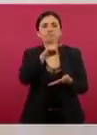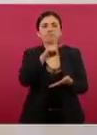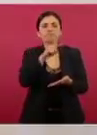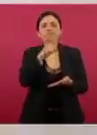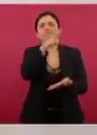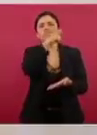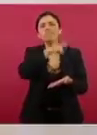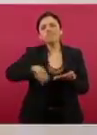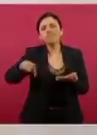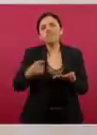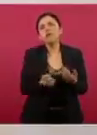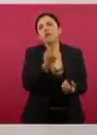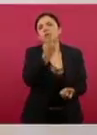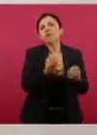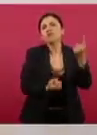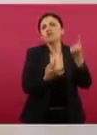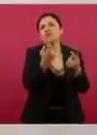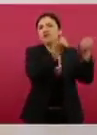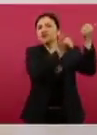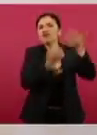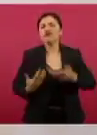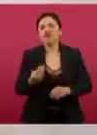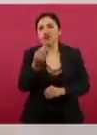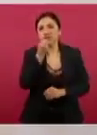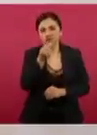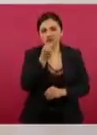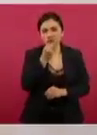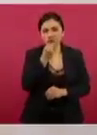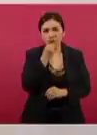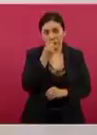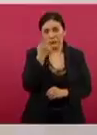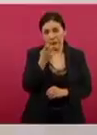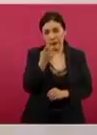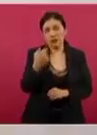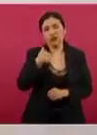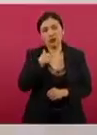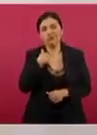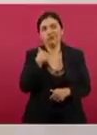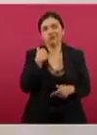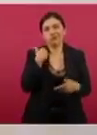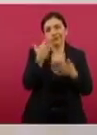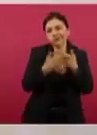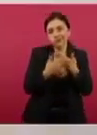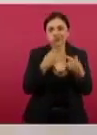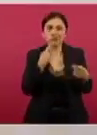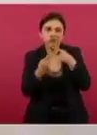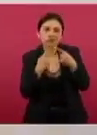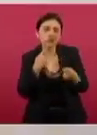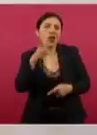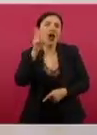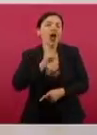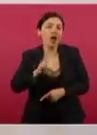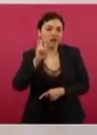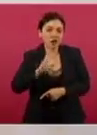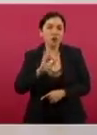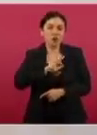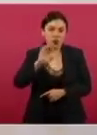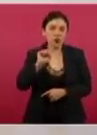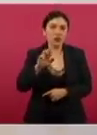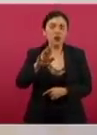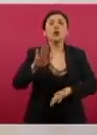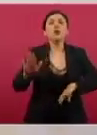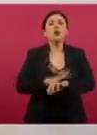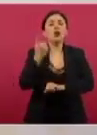algunos alimentos. Estamos viendo esa posibilidad, porque a